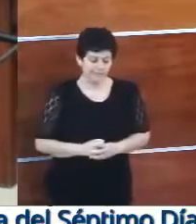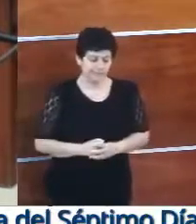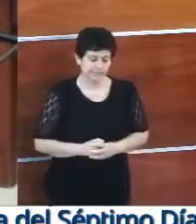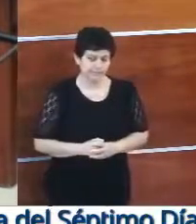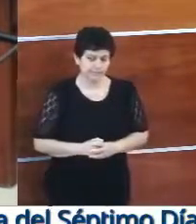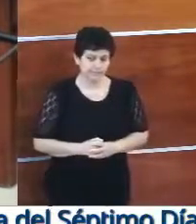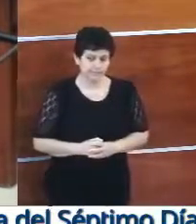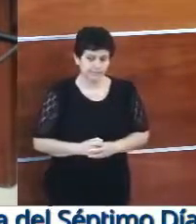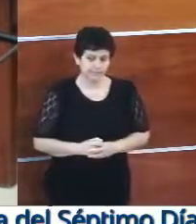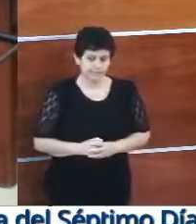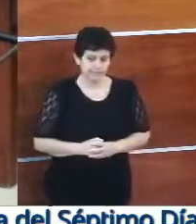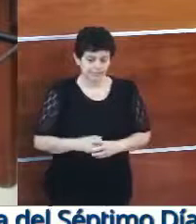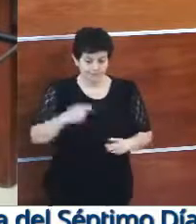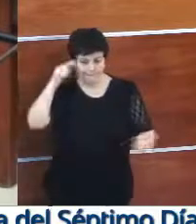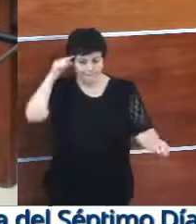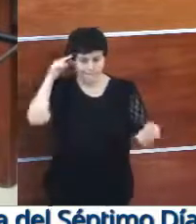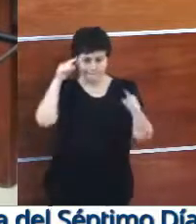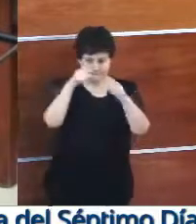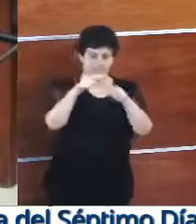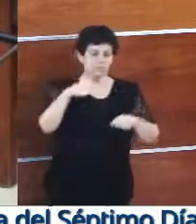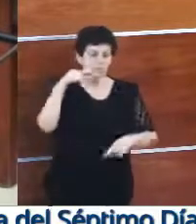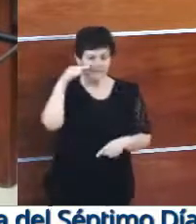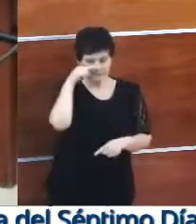con estas 7 propósitos.